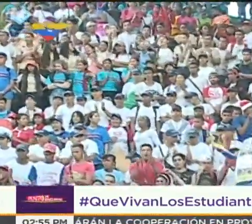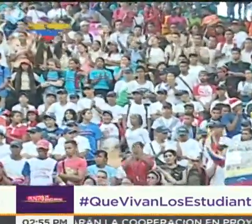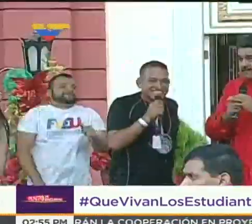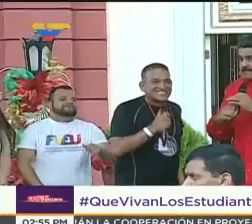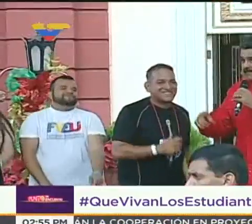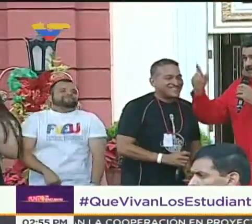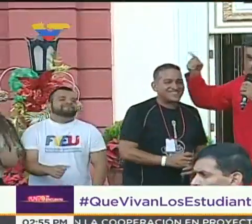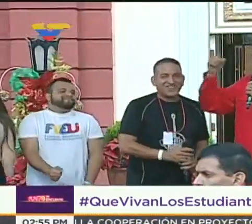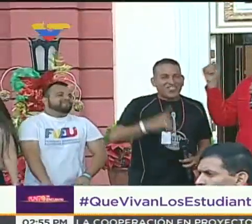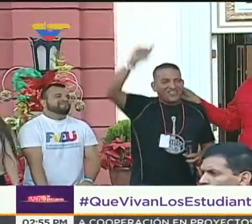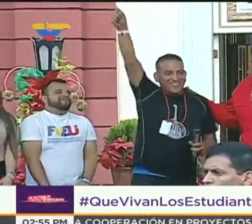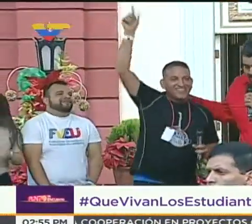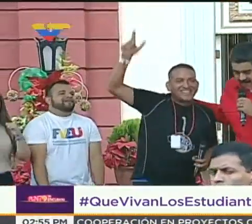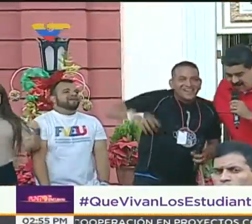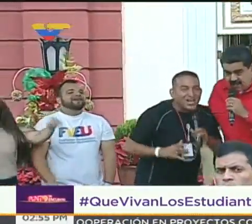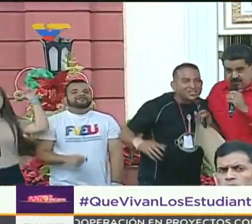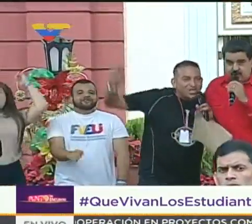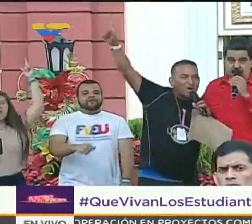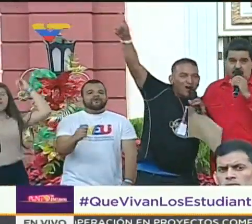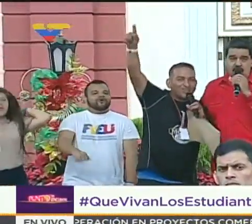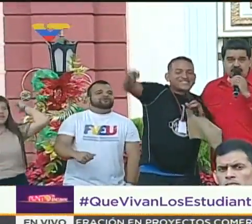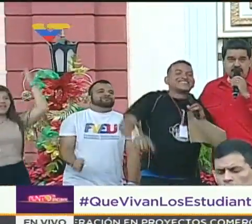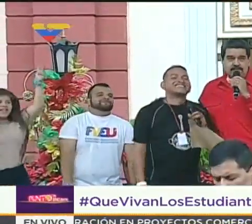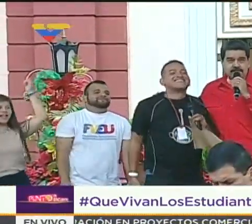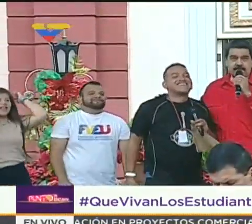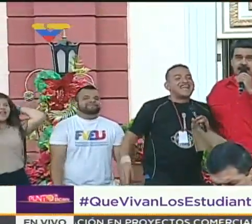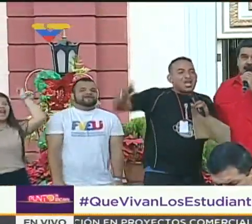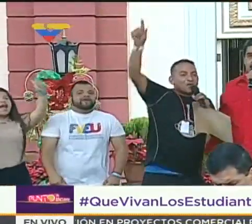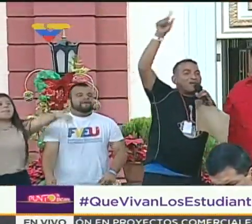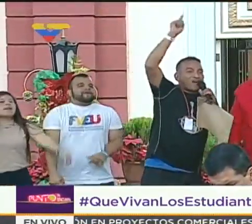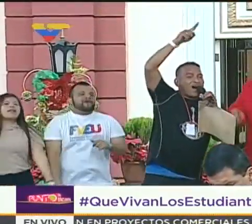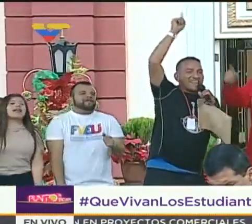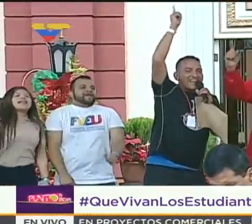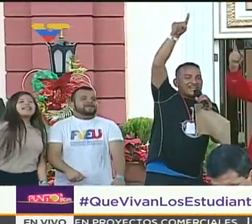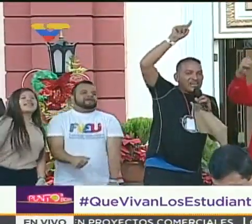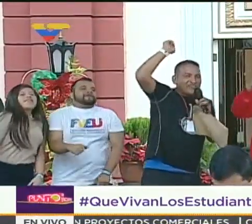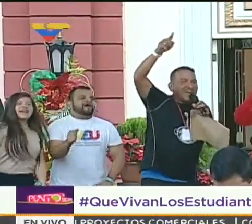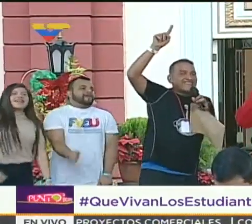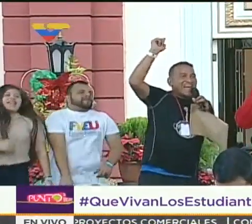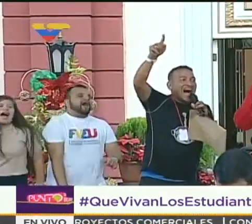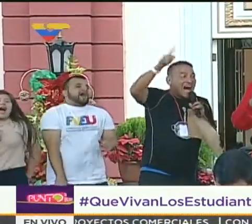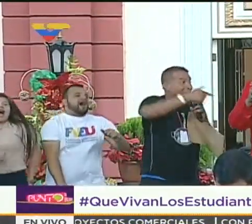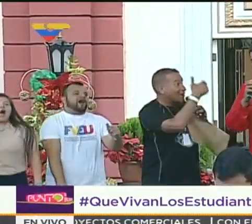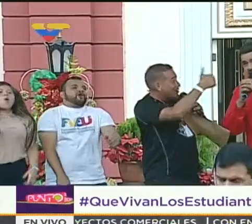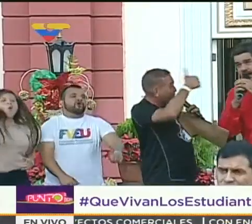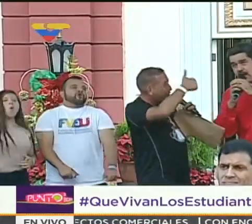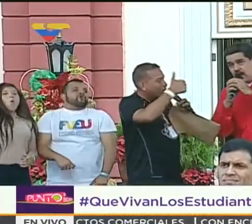estudiantes. Somos. Vamos a ver.